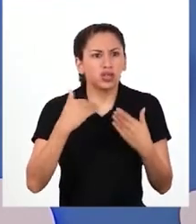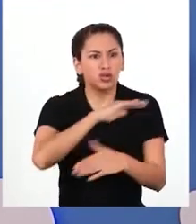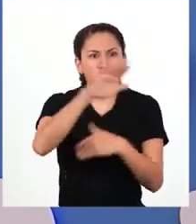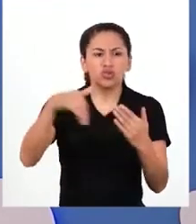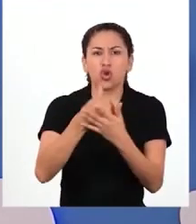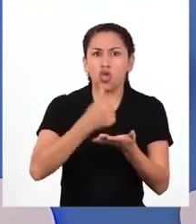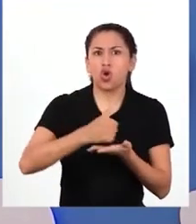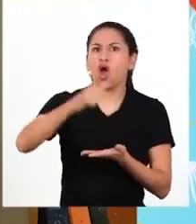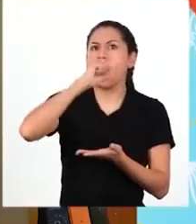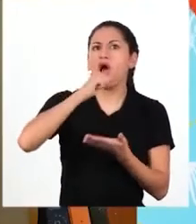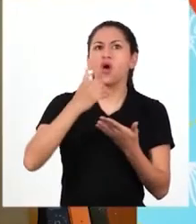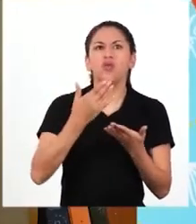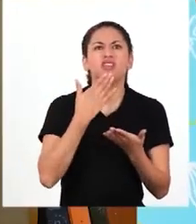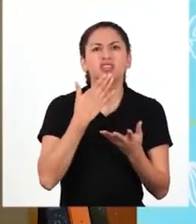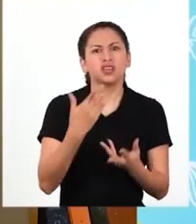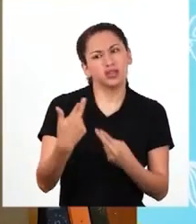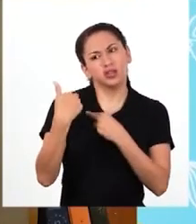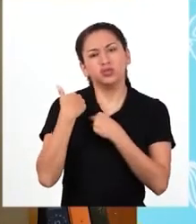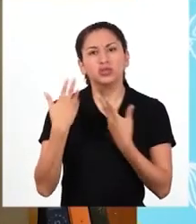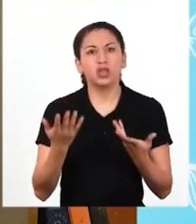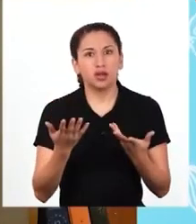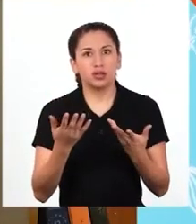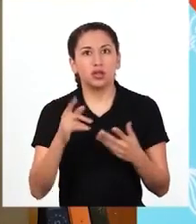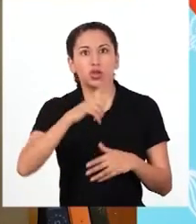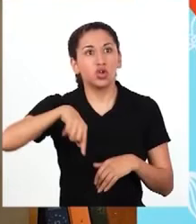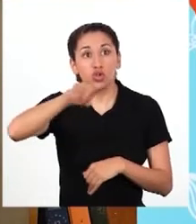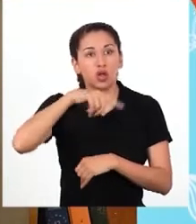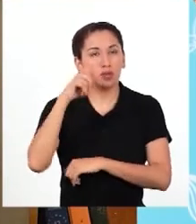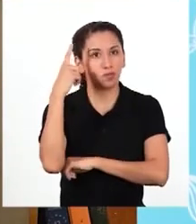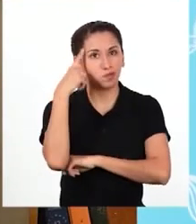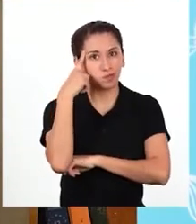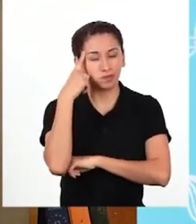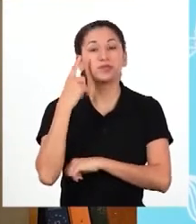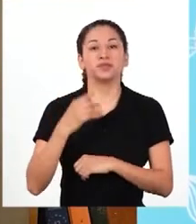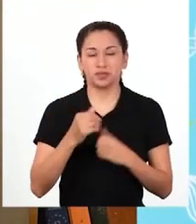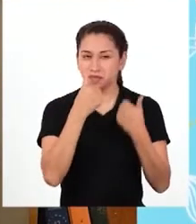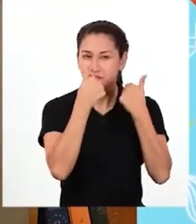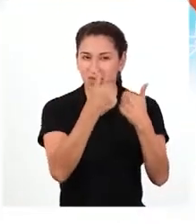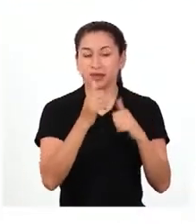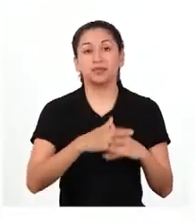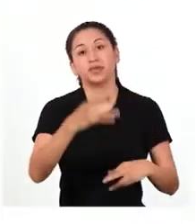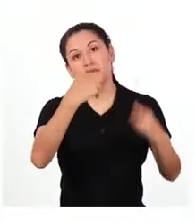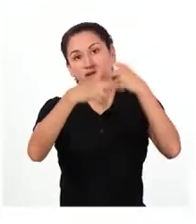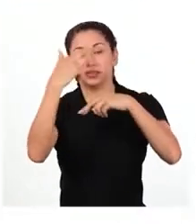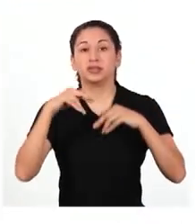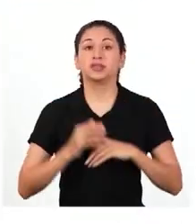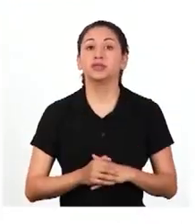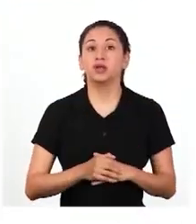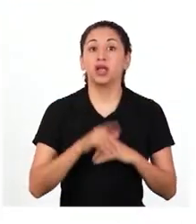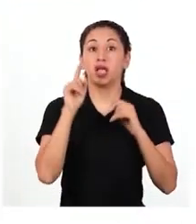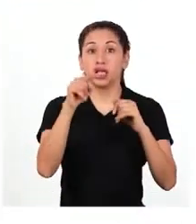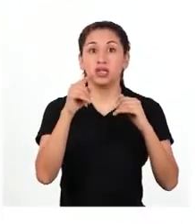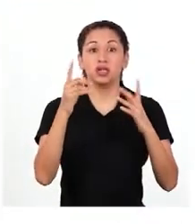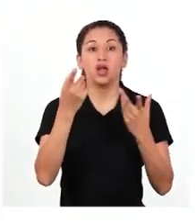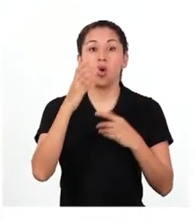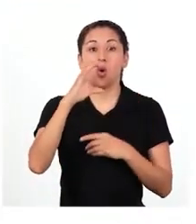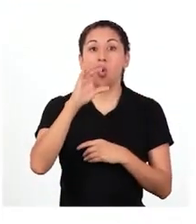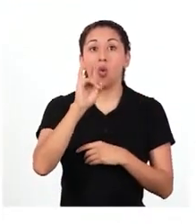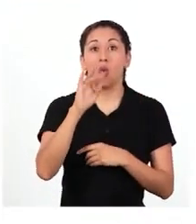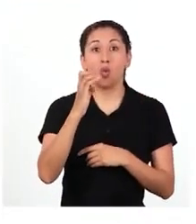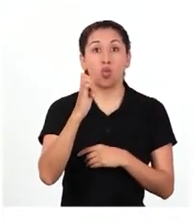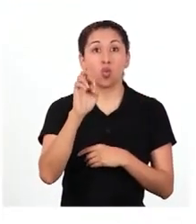al agua potable? Bien, Rodrigo, volvamos a nuestra revisión. En el cuerpo del texto